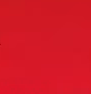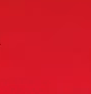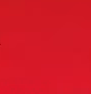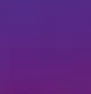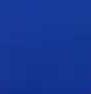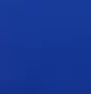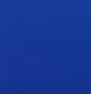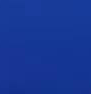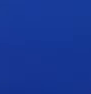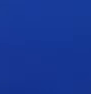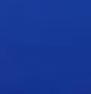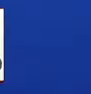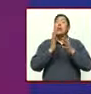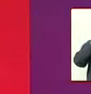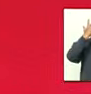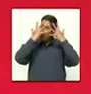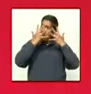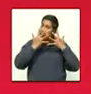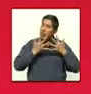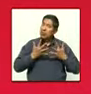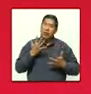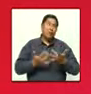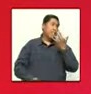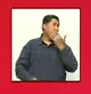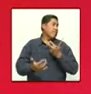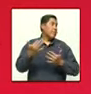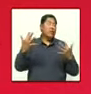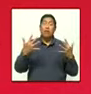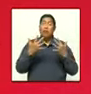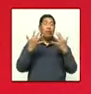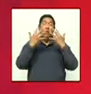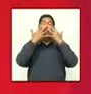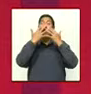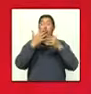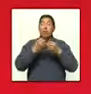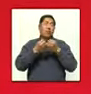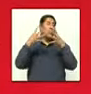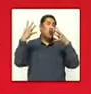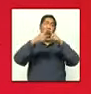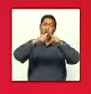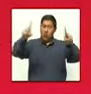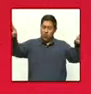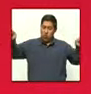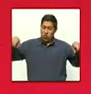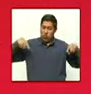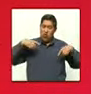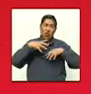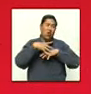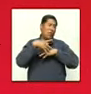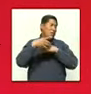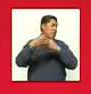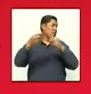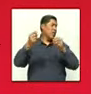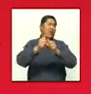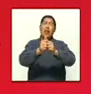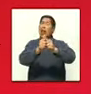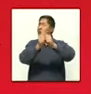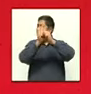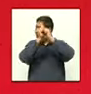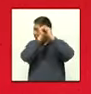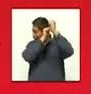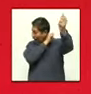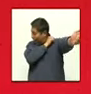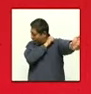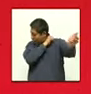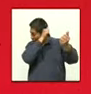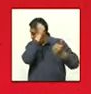Ahora hablemos de los incendios, de la contaminación ambiental, de la cantidad de hectáreas que se están quemando en la Chiquitania, pero no solamente la Chiquitania, porque